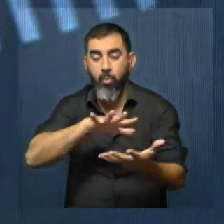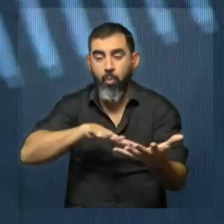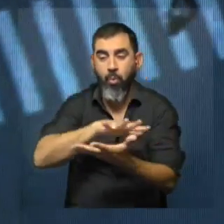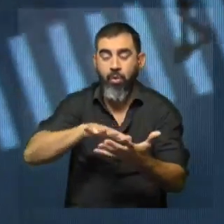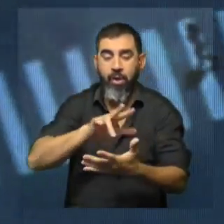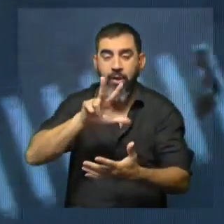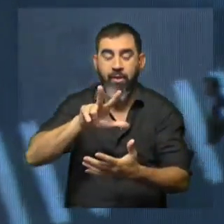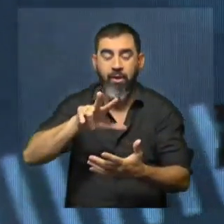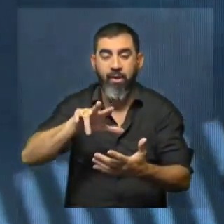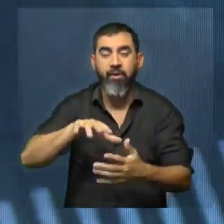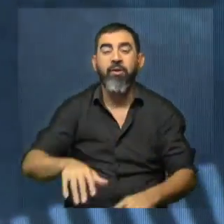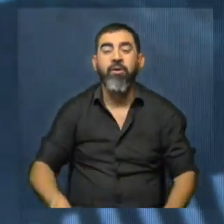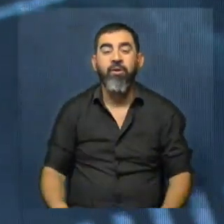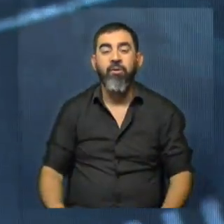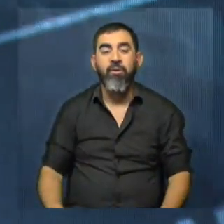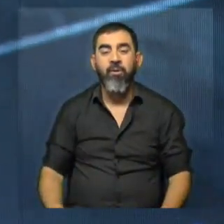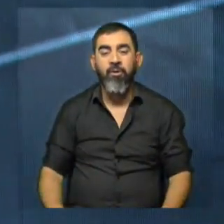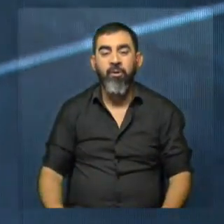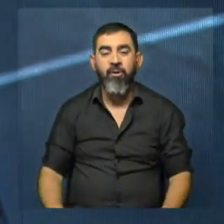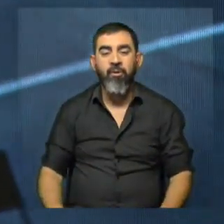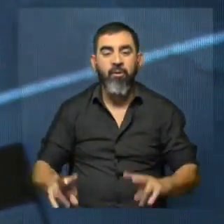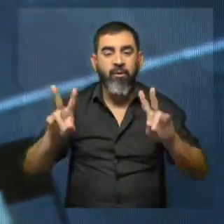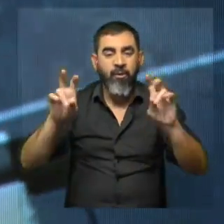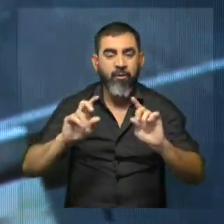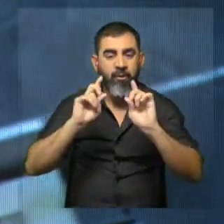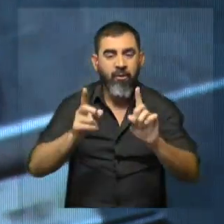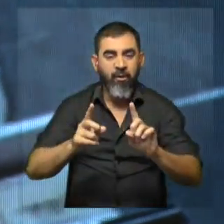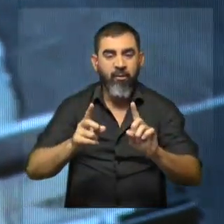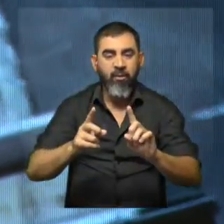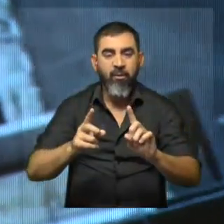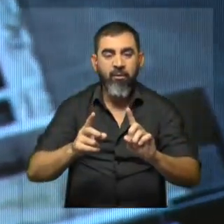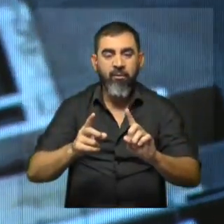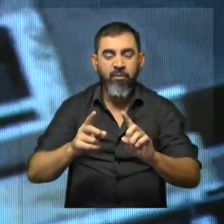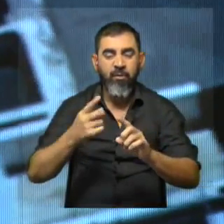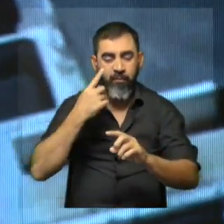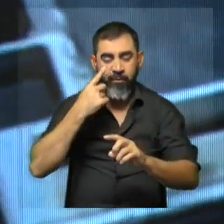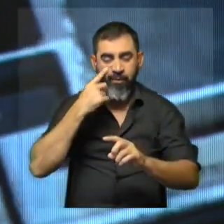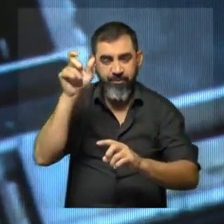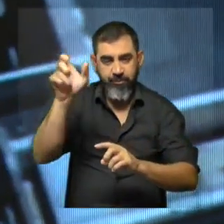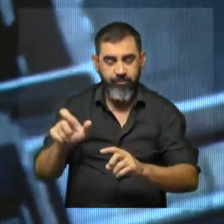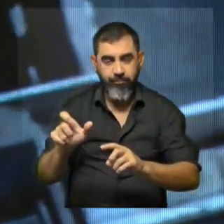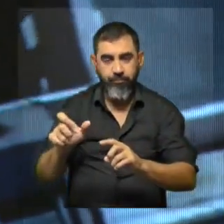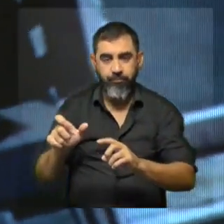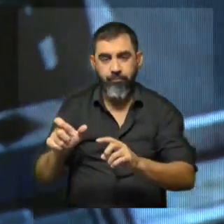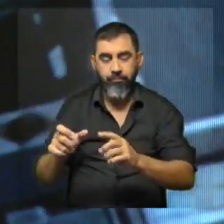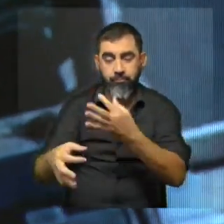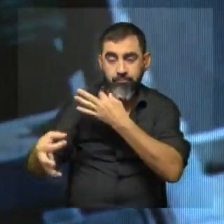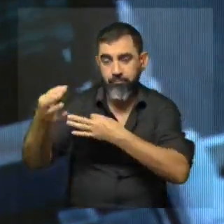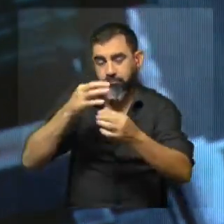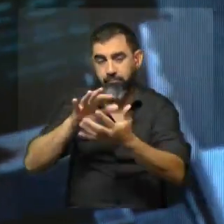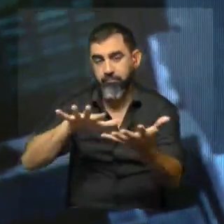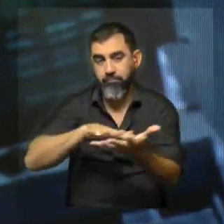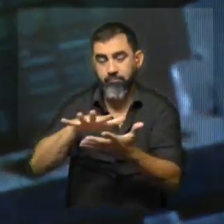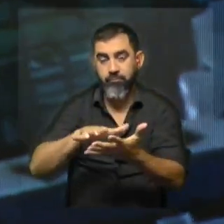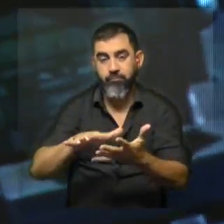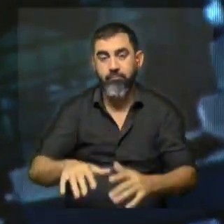Poderes de Brasilia. Un tema que además Camilo López ha seguido de cerca y bueno, nos va a dar su análisis y su parecer.